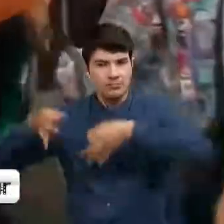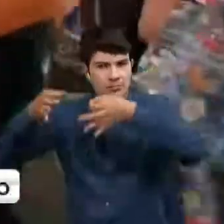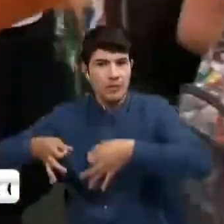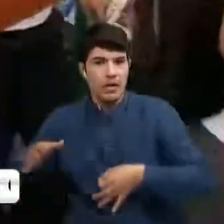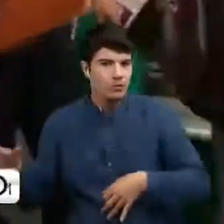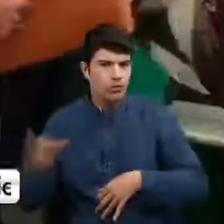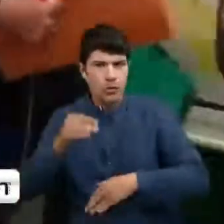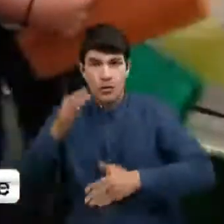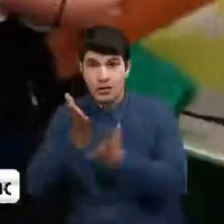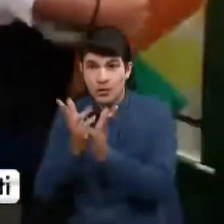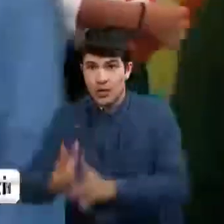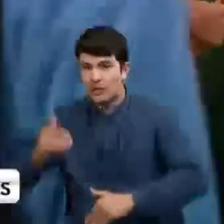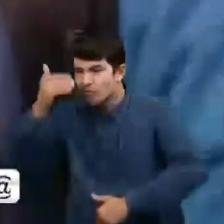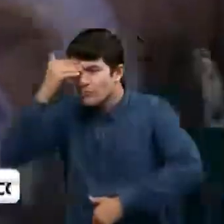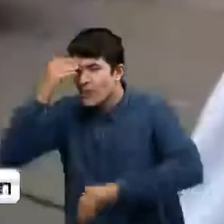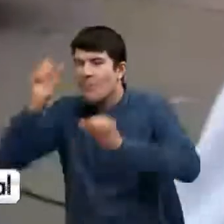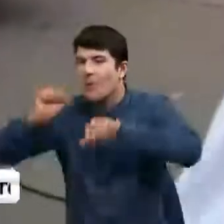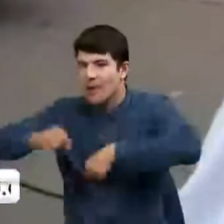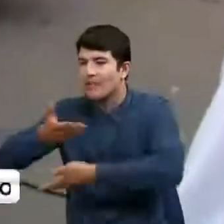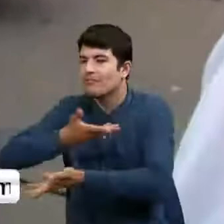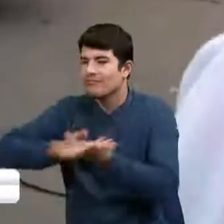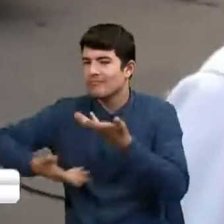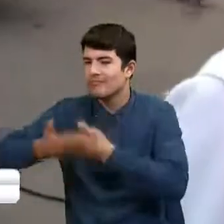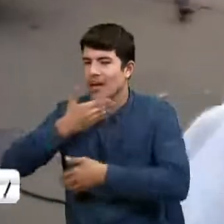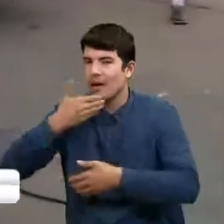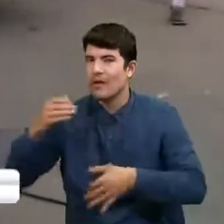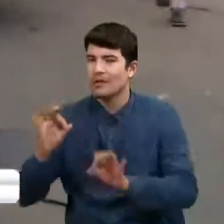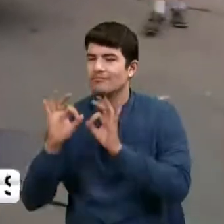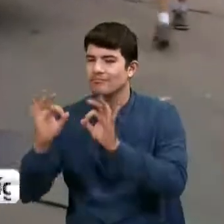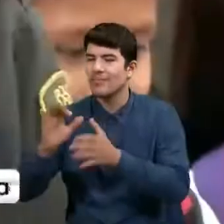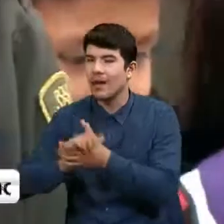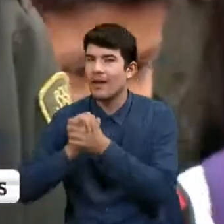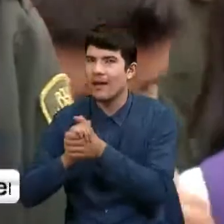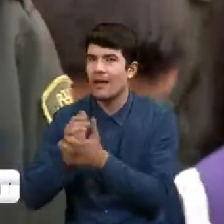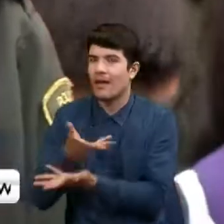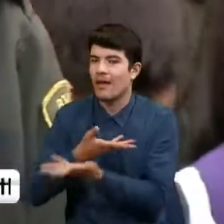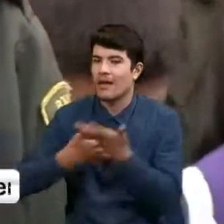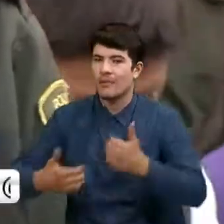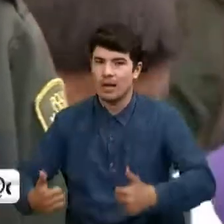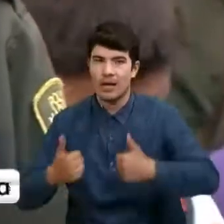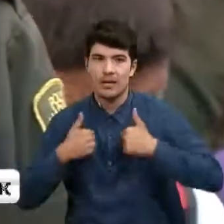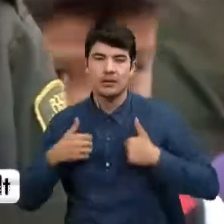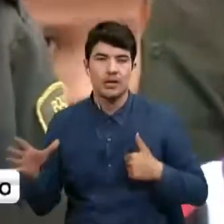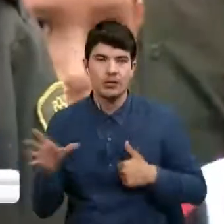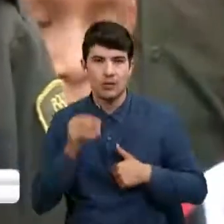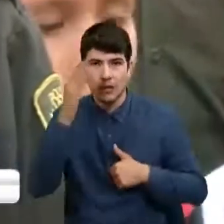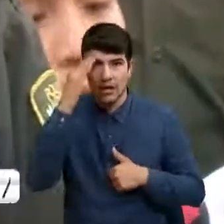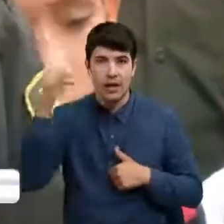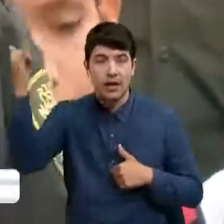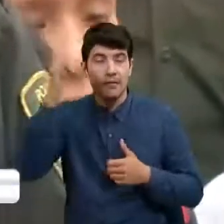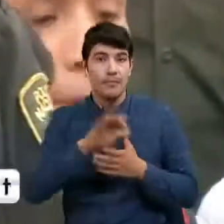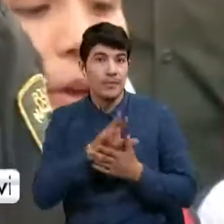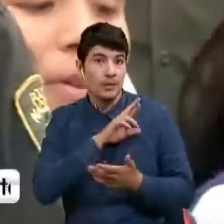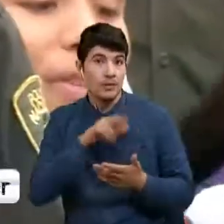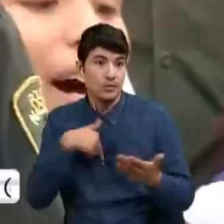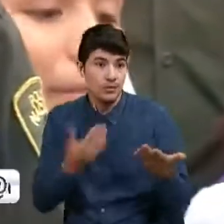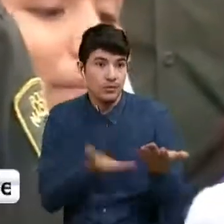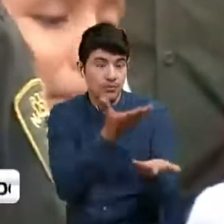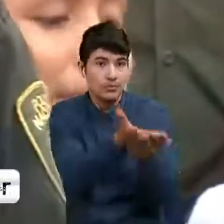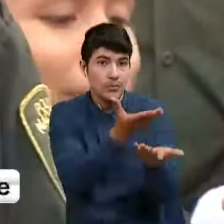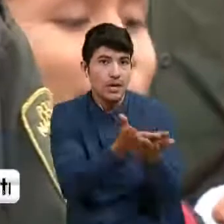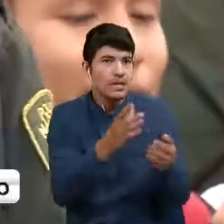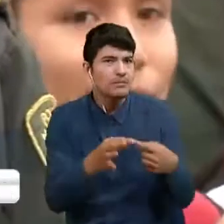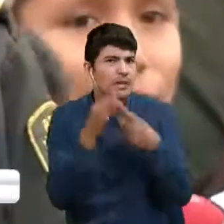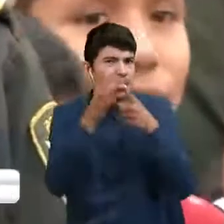entre los estudiantes para mejorar sus relaciones y bienestar comunitaria traemos toda la oferta institucional especialmente lo que tiene